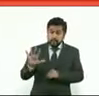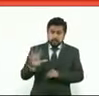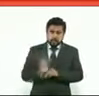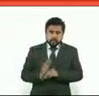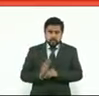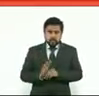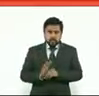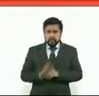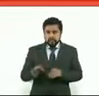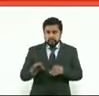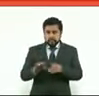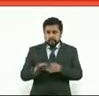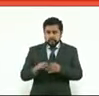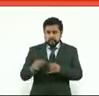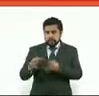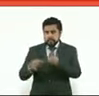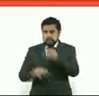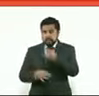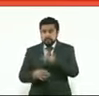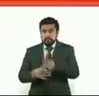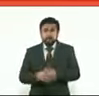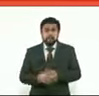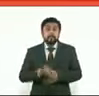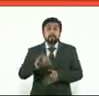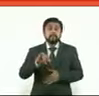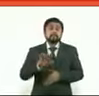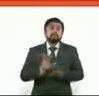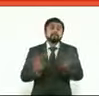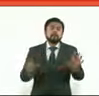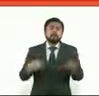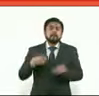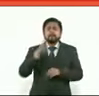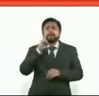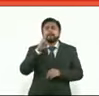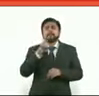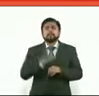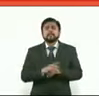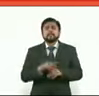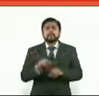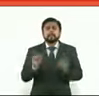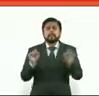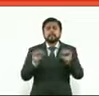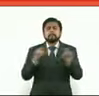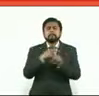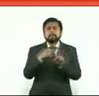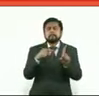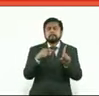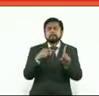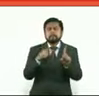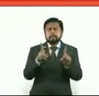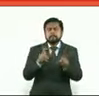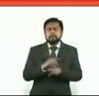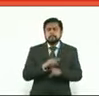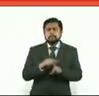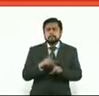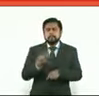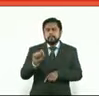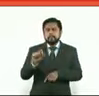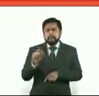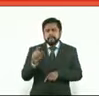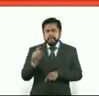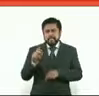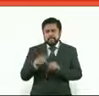carrera. De hecho, pasaron el medio maratón, me di cuenta que pasaron alrededor de una 7, casi una 8. Vamos a ver